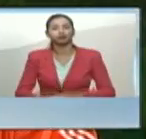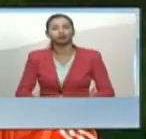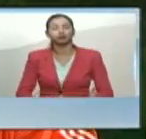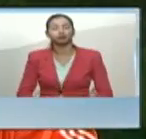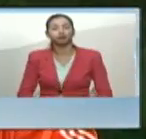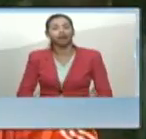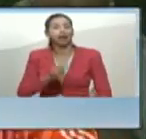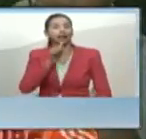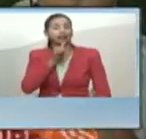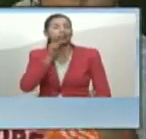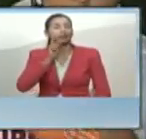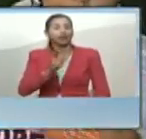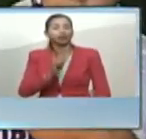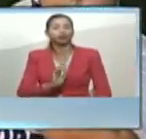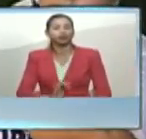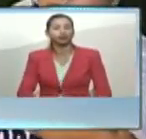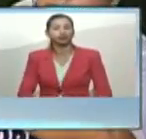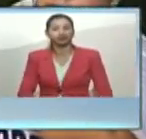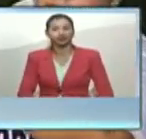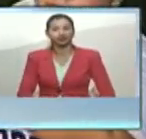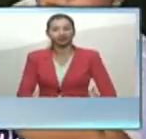llegar.